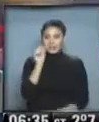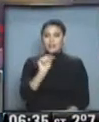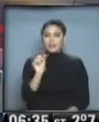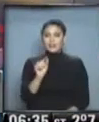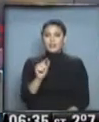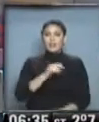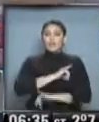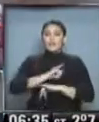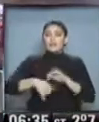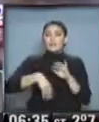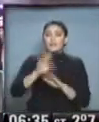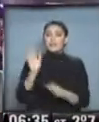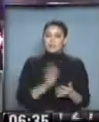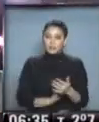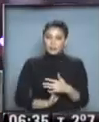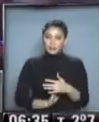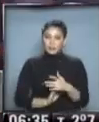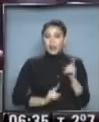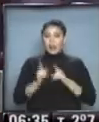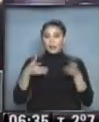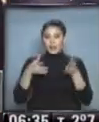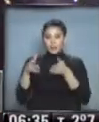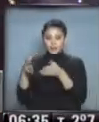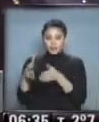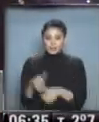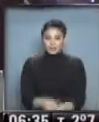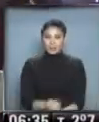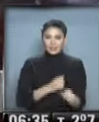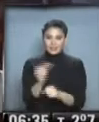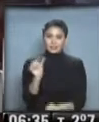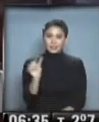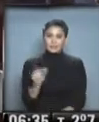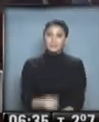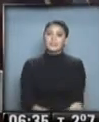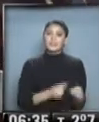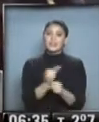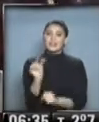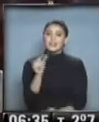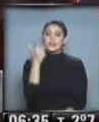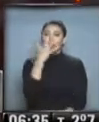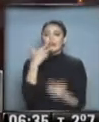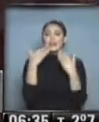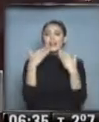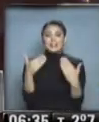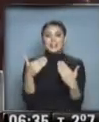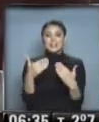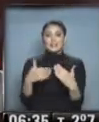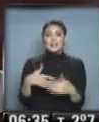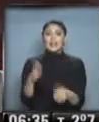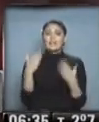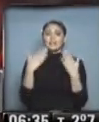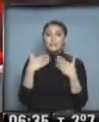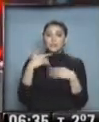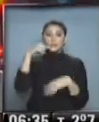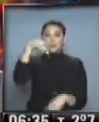y ampliamos el estado del tránsito en algunas rutas del país. Hasta luego. Hasta luego, Hugo, muchas gracias.